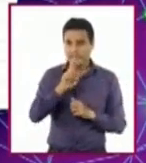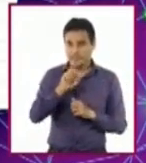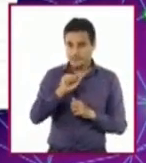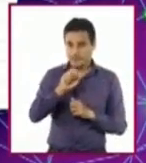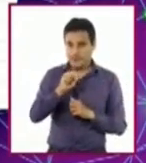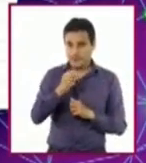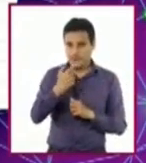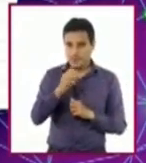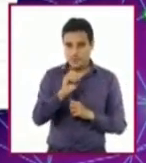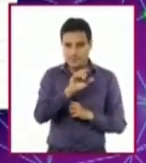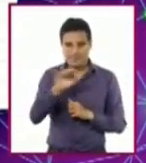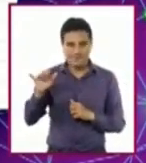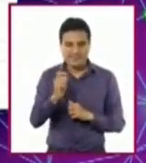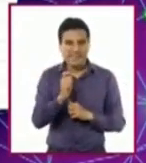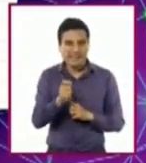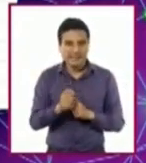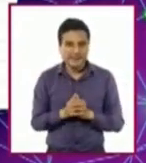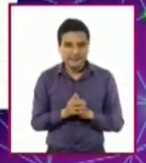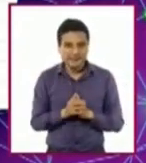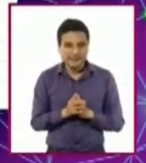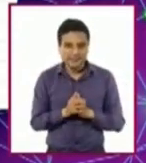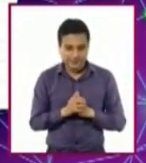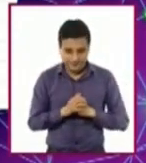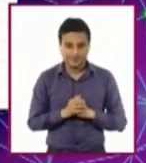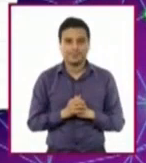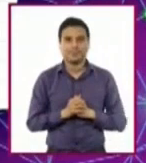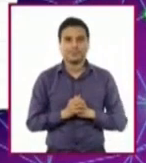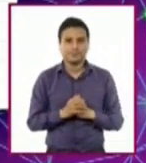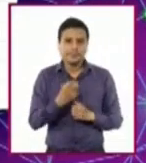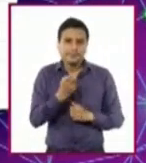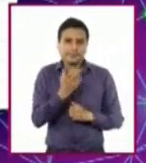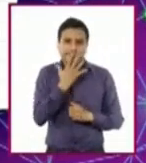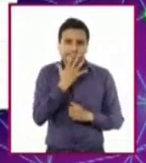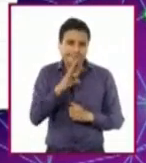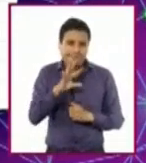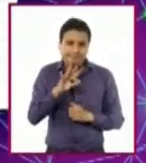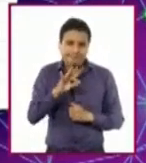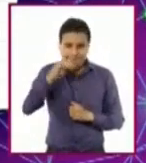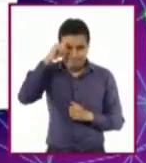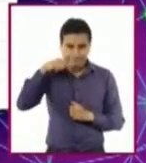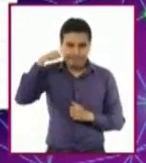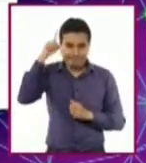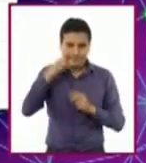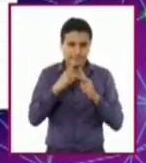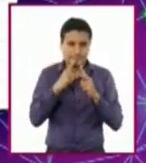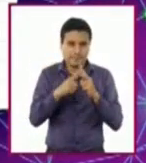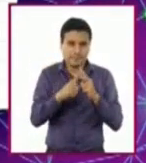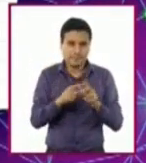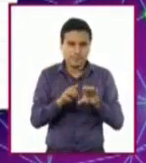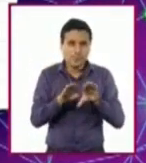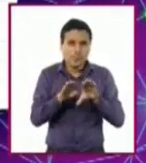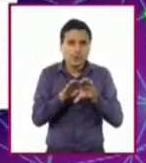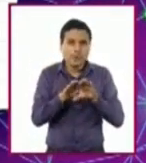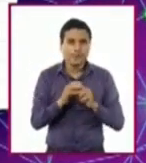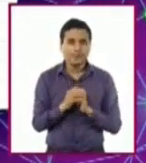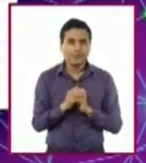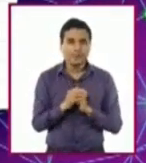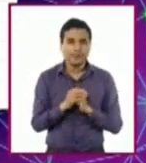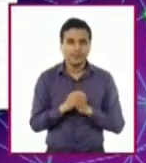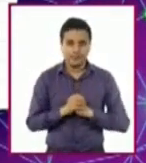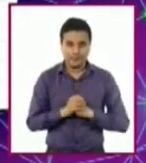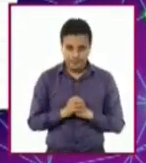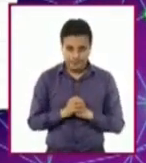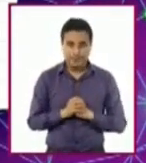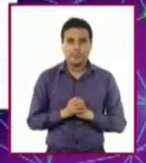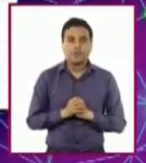el rango es la medida de dispersión más sencilla de calcular pues se obtiene al encontrar la diferencia entre